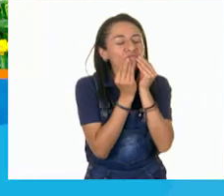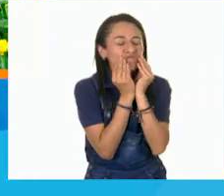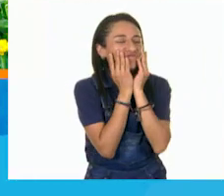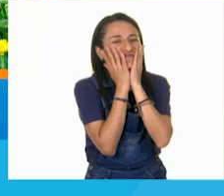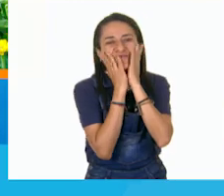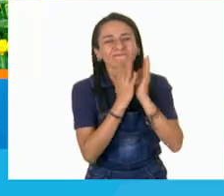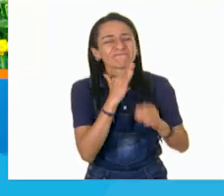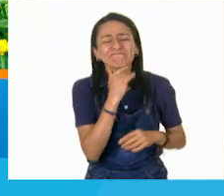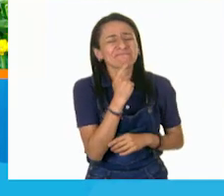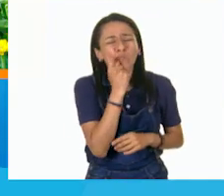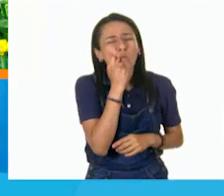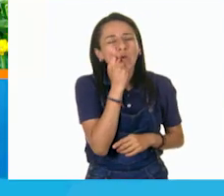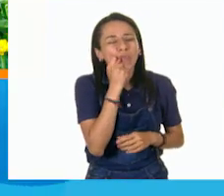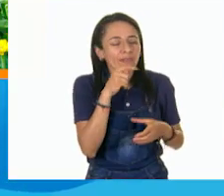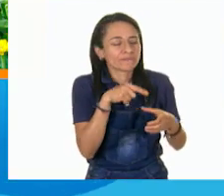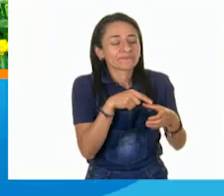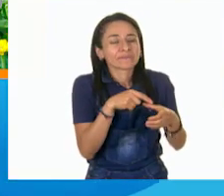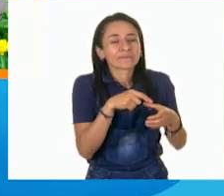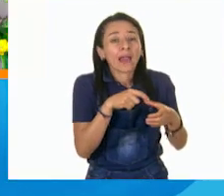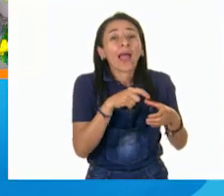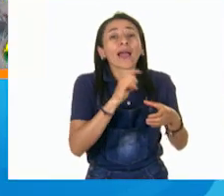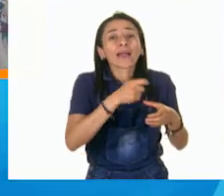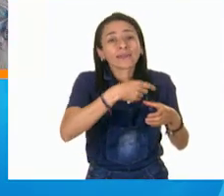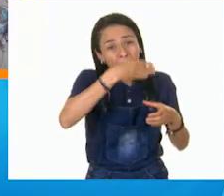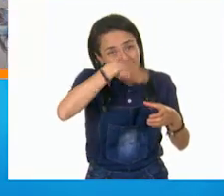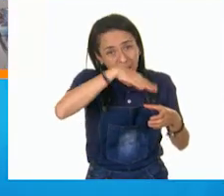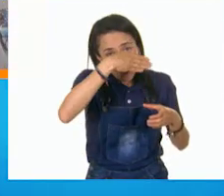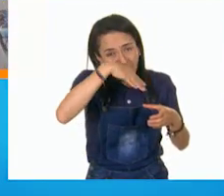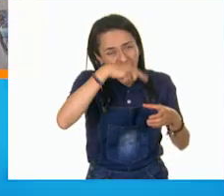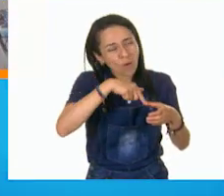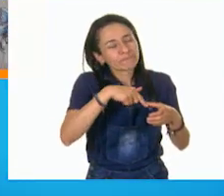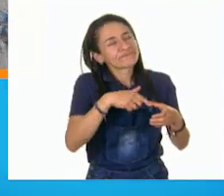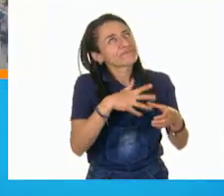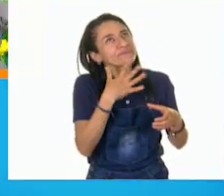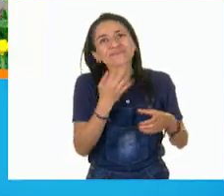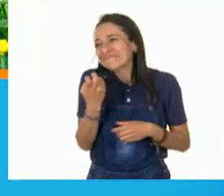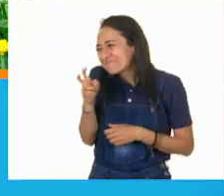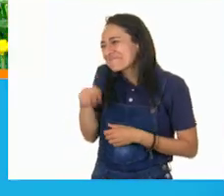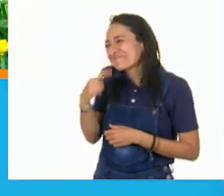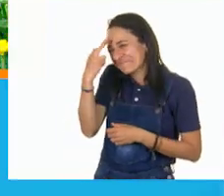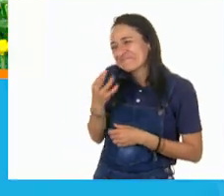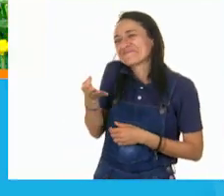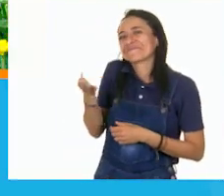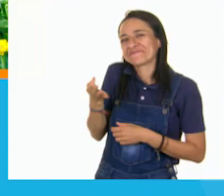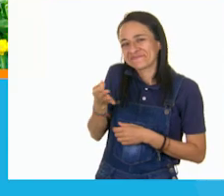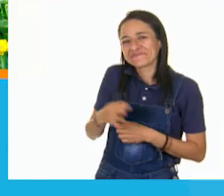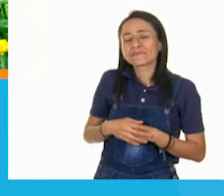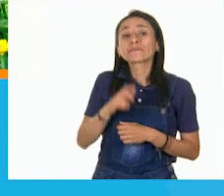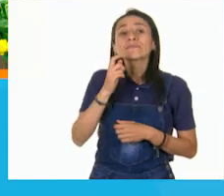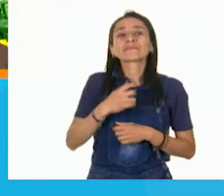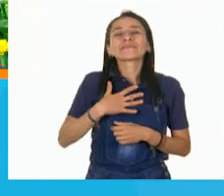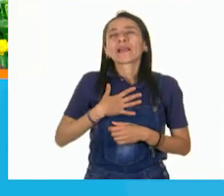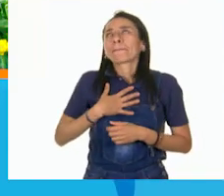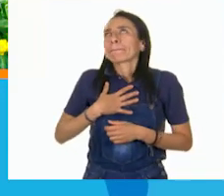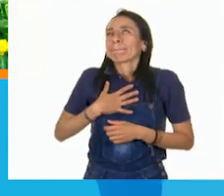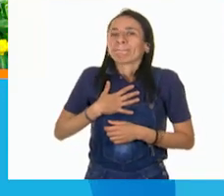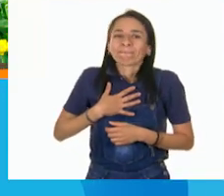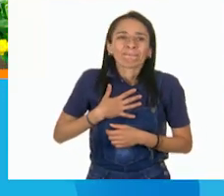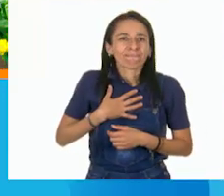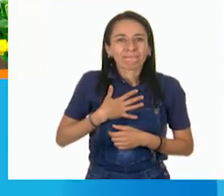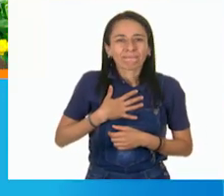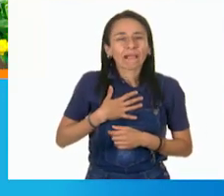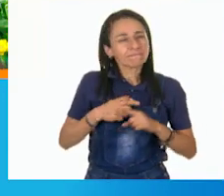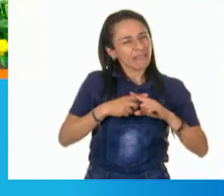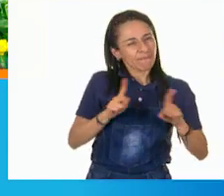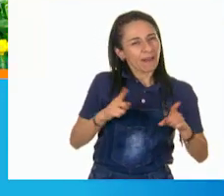Tienes razón, delicioso. El deleite no es tan intenso como la euforia. Sirve